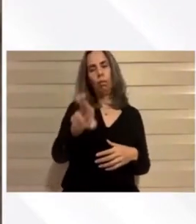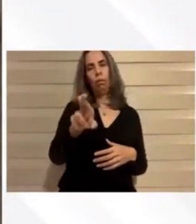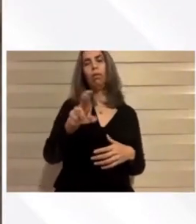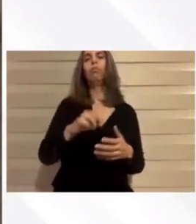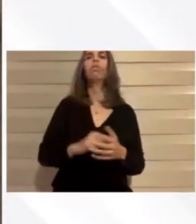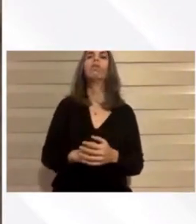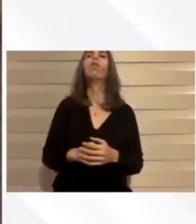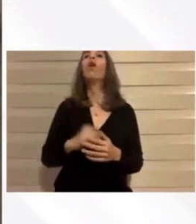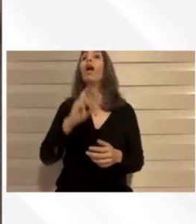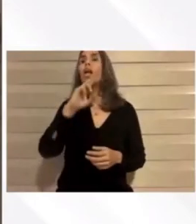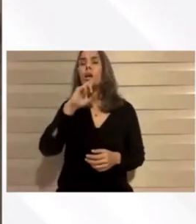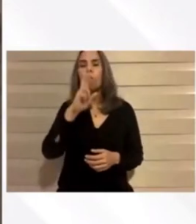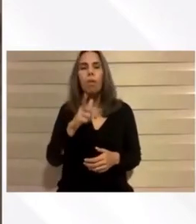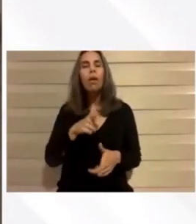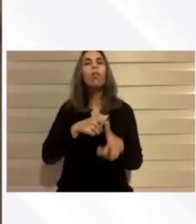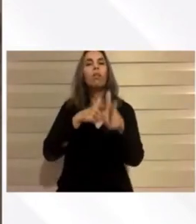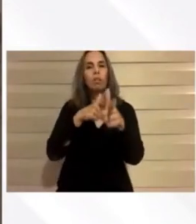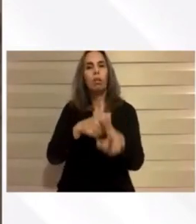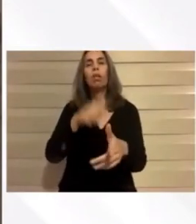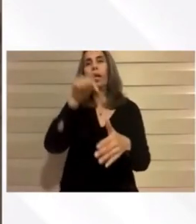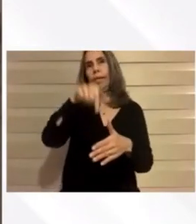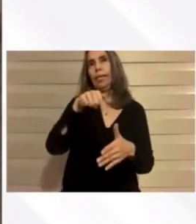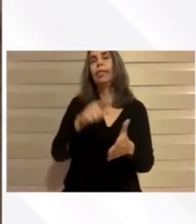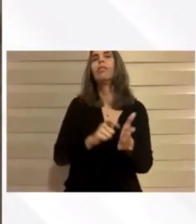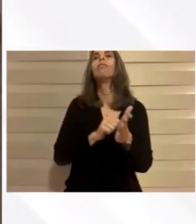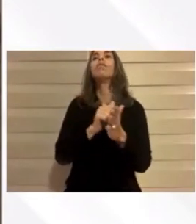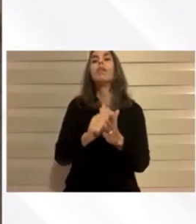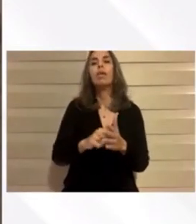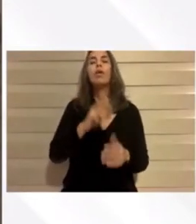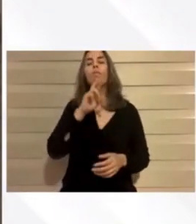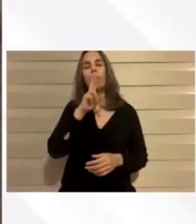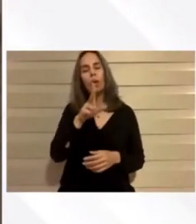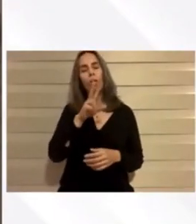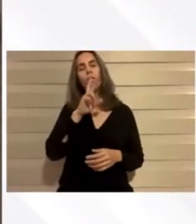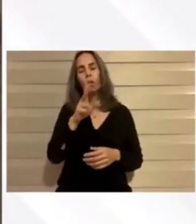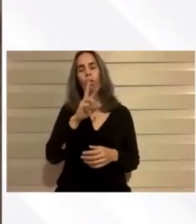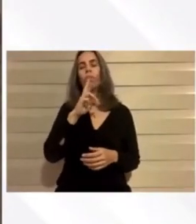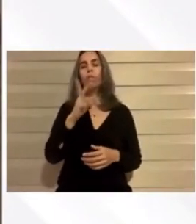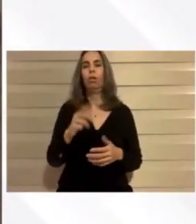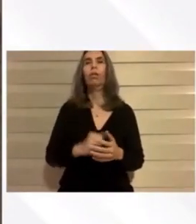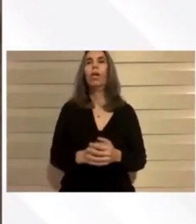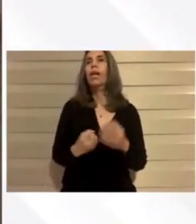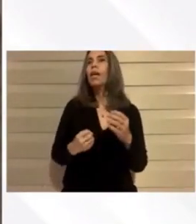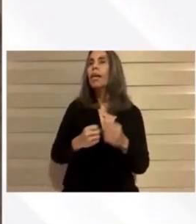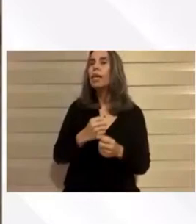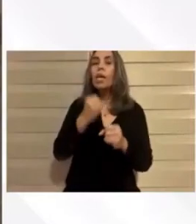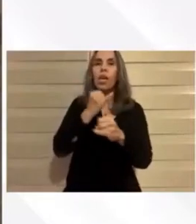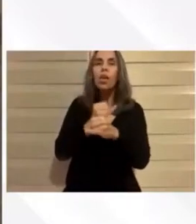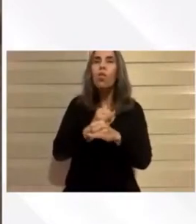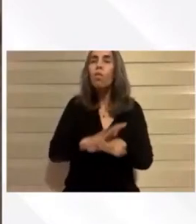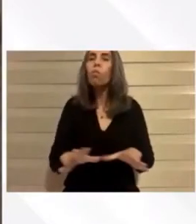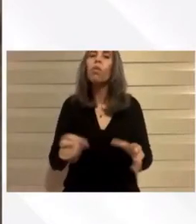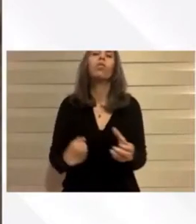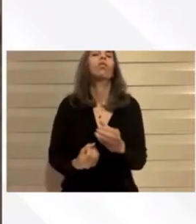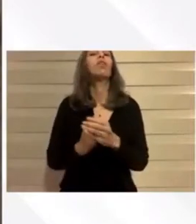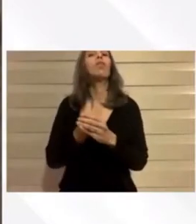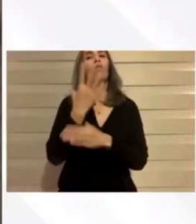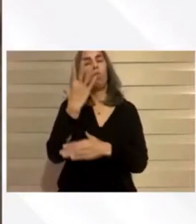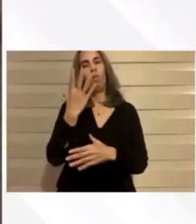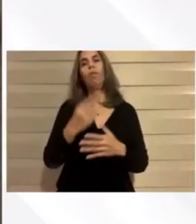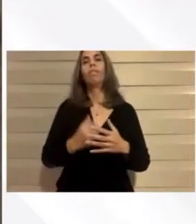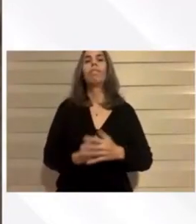contenidos y también ofreciendo información nueva y novedosa para ustedes. Me da mucho gusto que estemos nuevamente